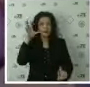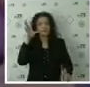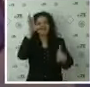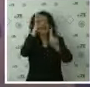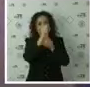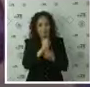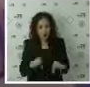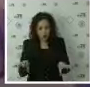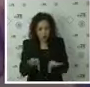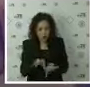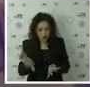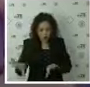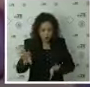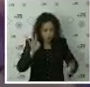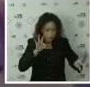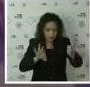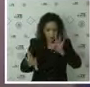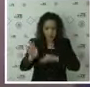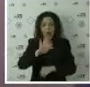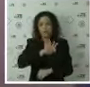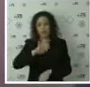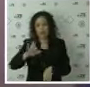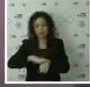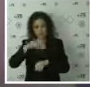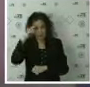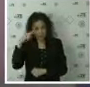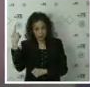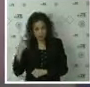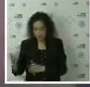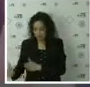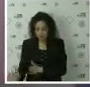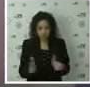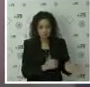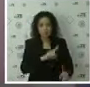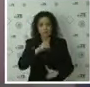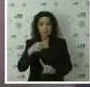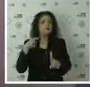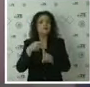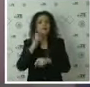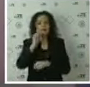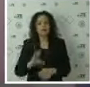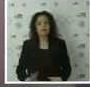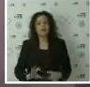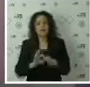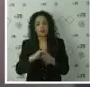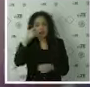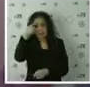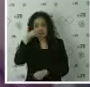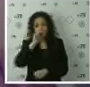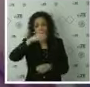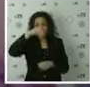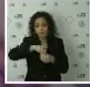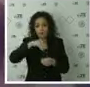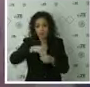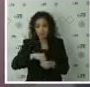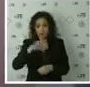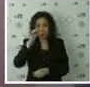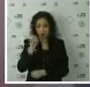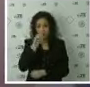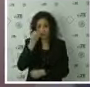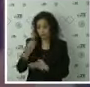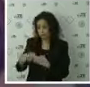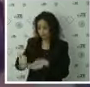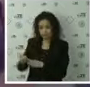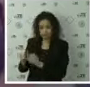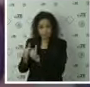elegir. Ahora, si pasamos hacia otro aspecto más encaminado a la relación entre el principio de privacidad y la escuela en casa, nos